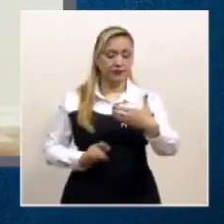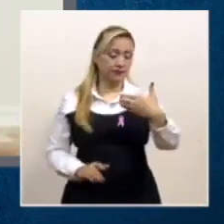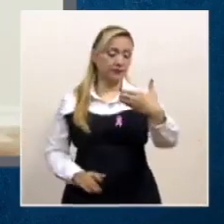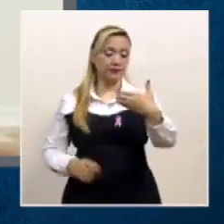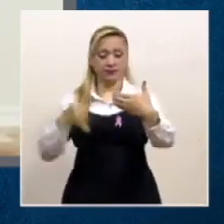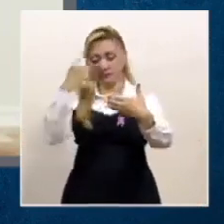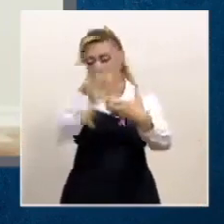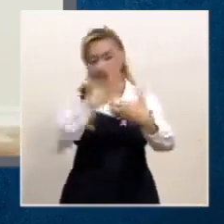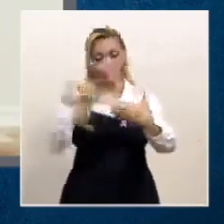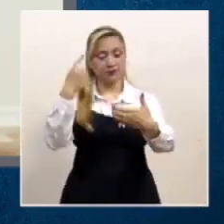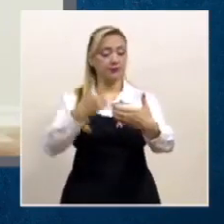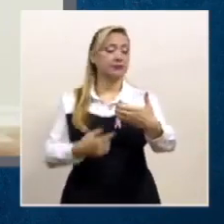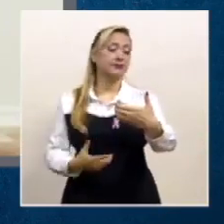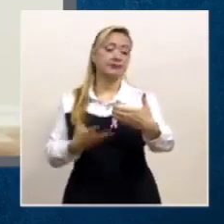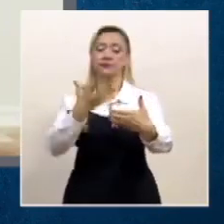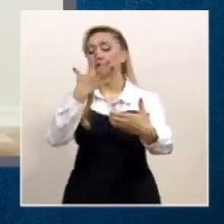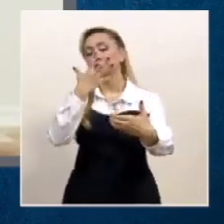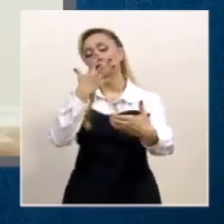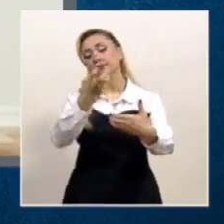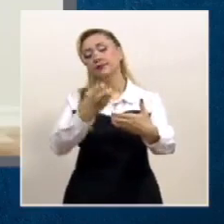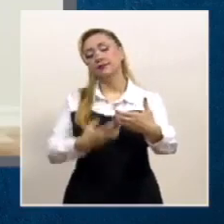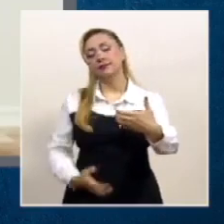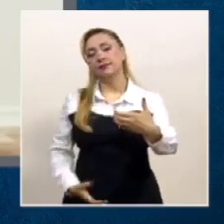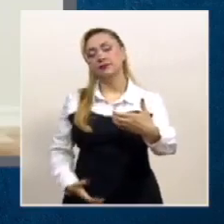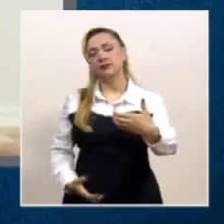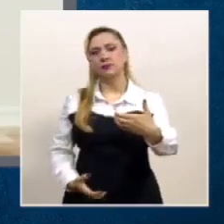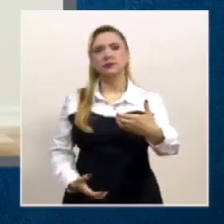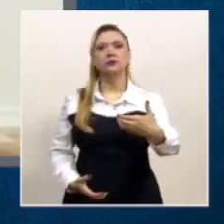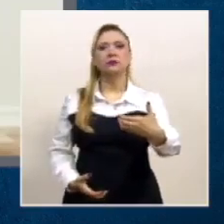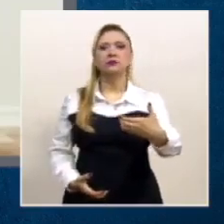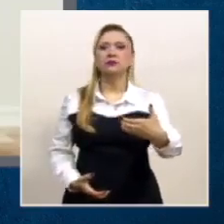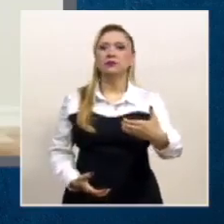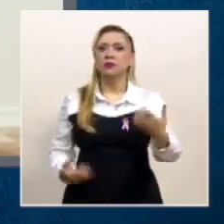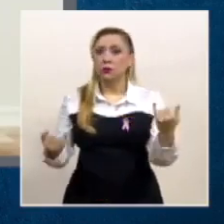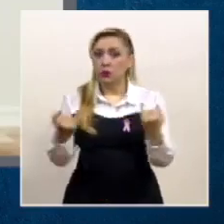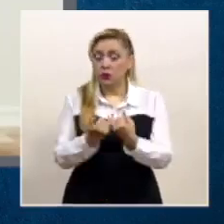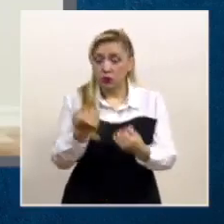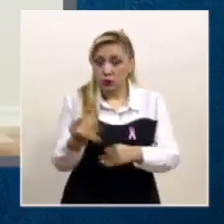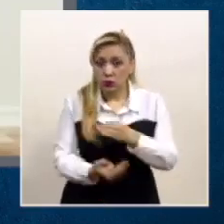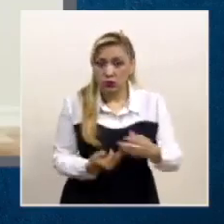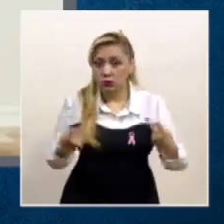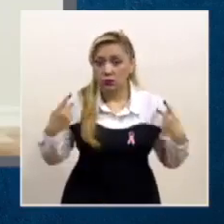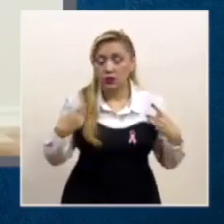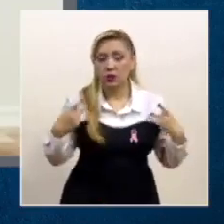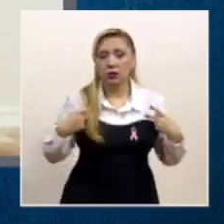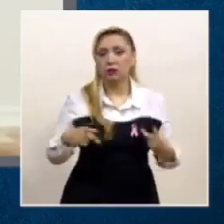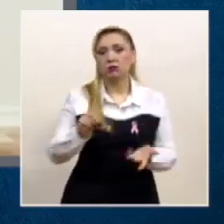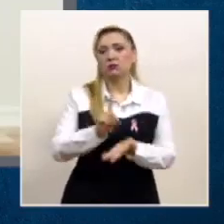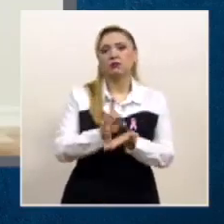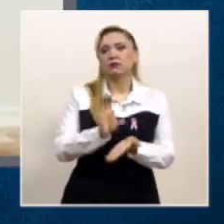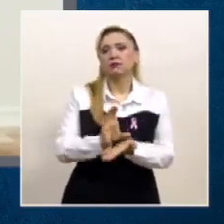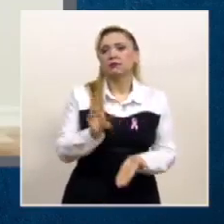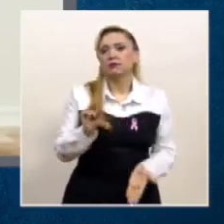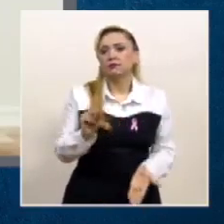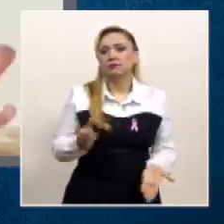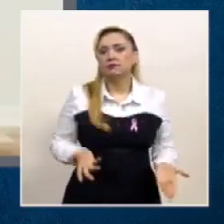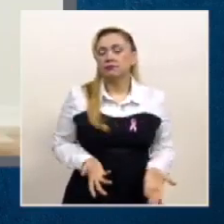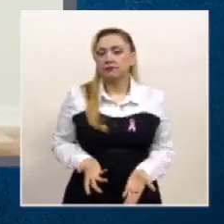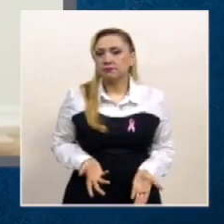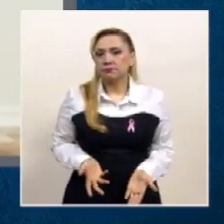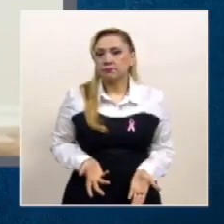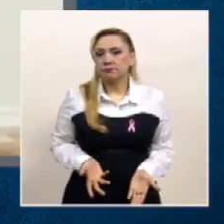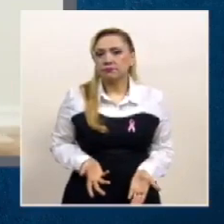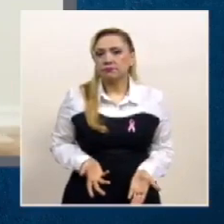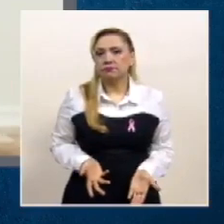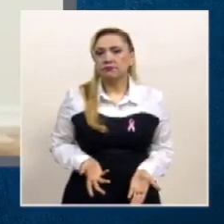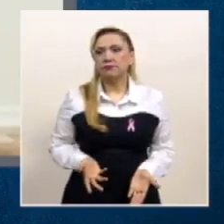ese reconocimiento facial no es utilizado de manera igual para todas las personas con discapacidad, o lo mismo